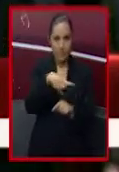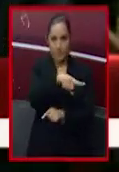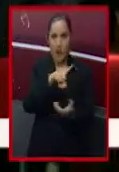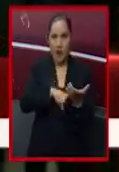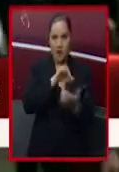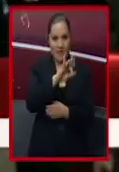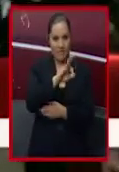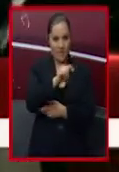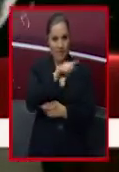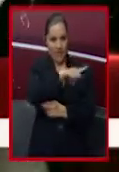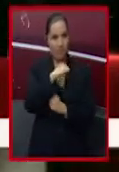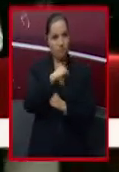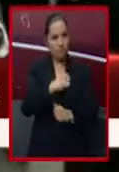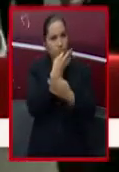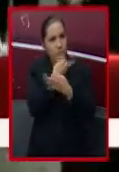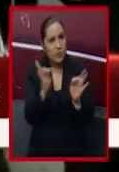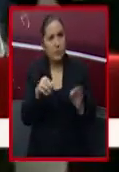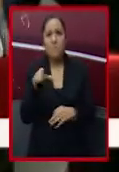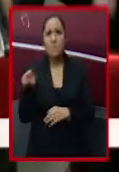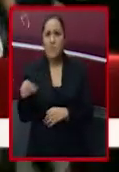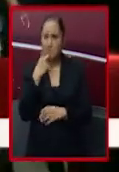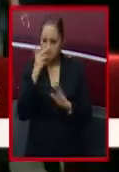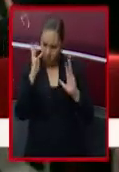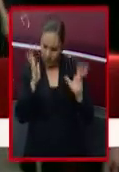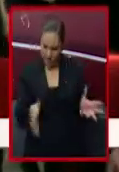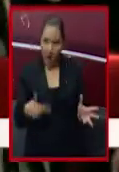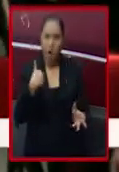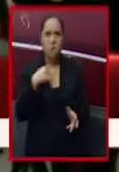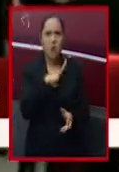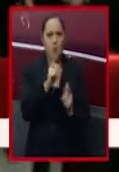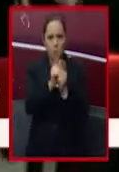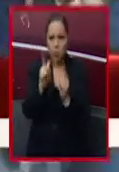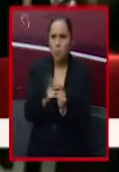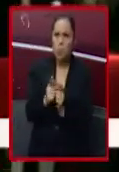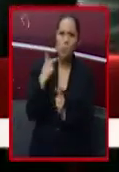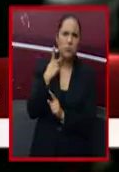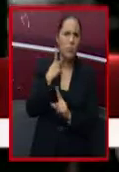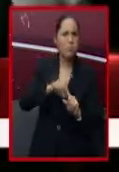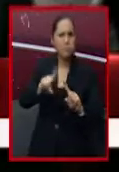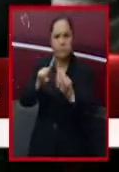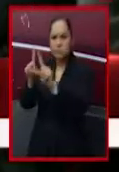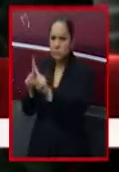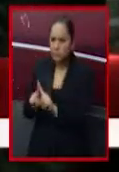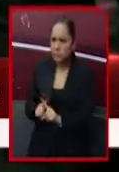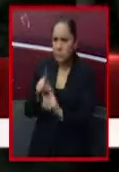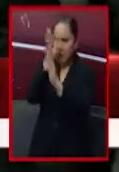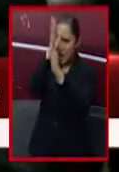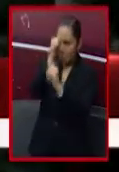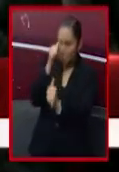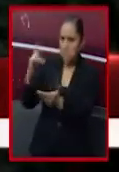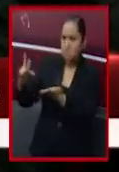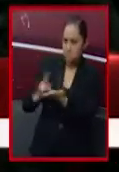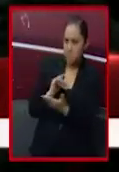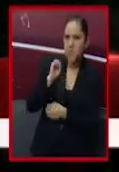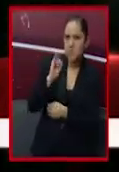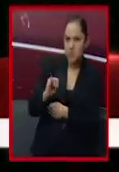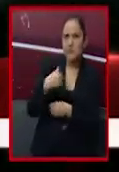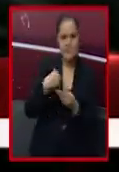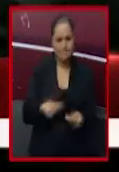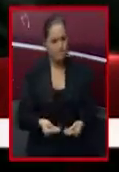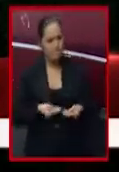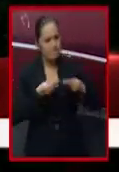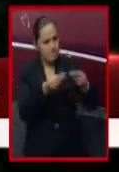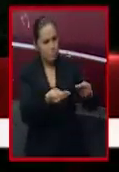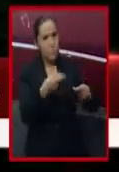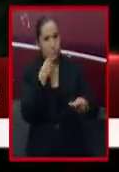El legislador aseguró contar con el respaldo de todos los grupos parlamentarios y señaló con la opinión de diputados